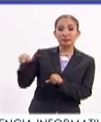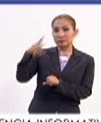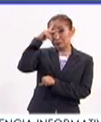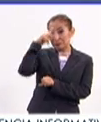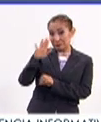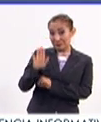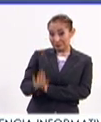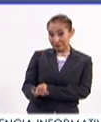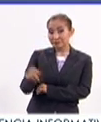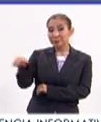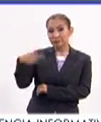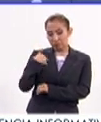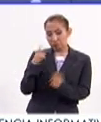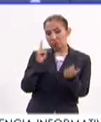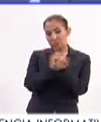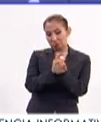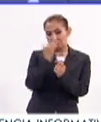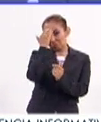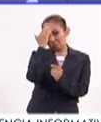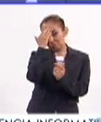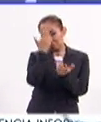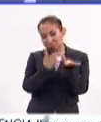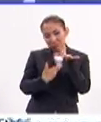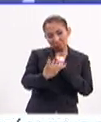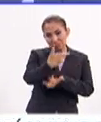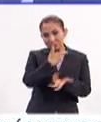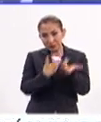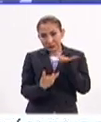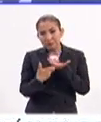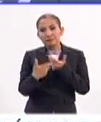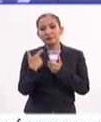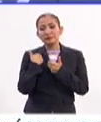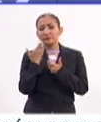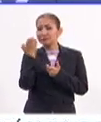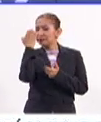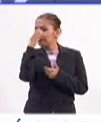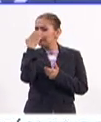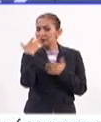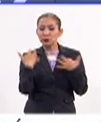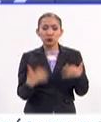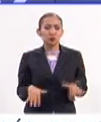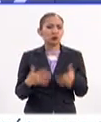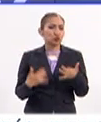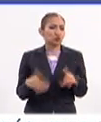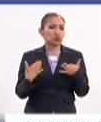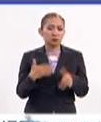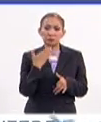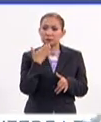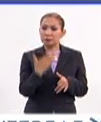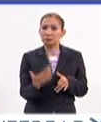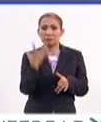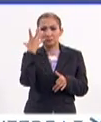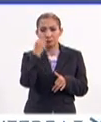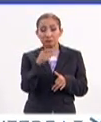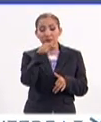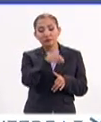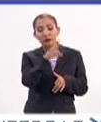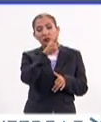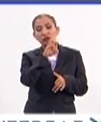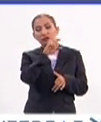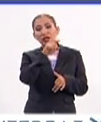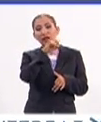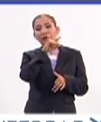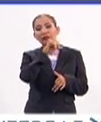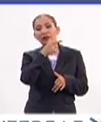es mexicana, tuve la oportunidad de conocerla, de platicar y fue una experiencia muy grata, muy bonita. Ella es